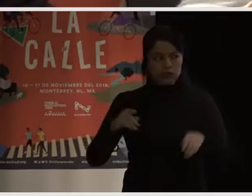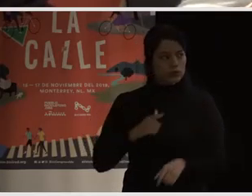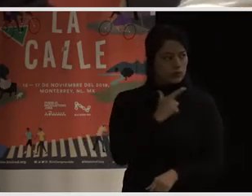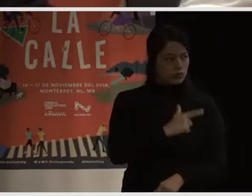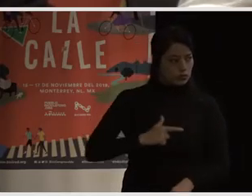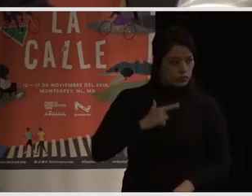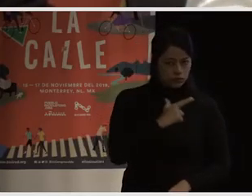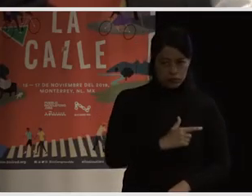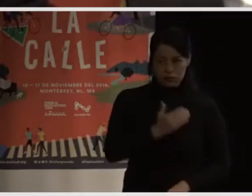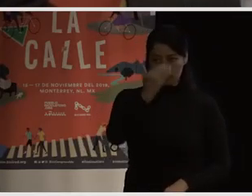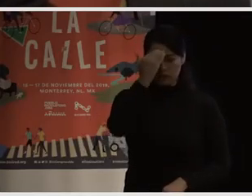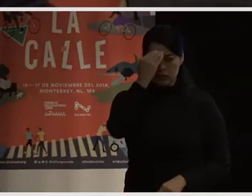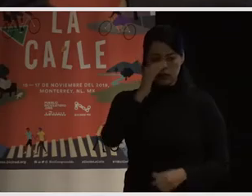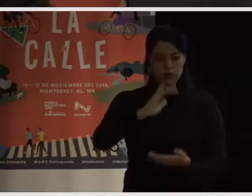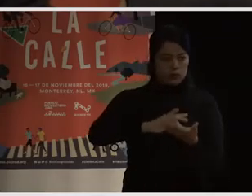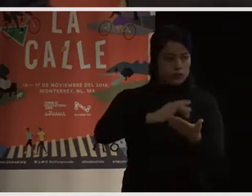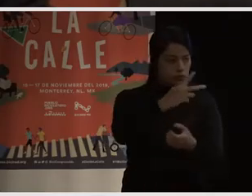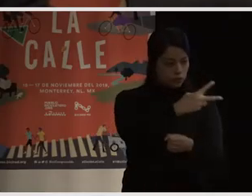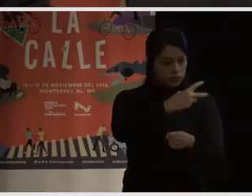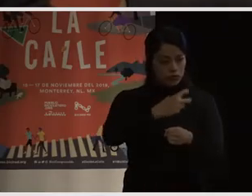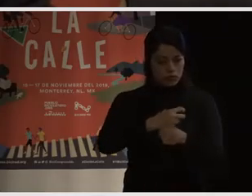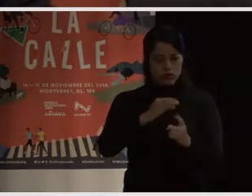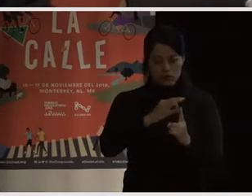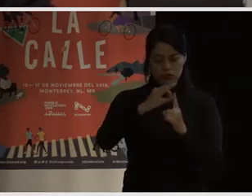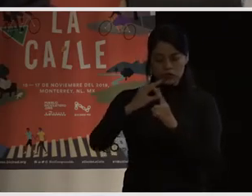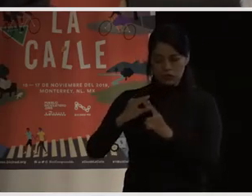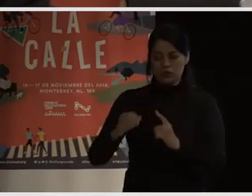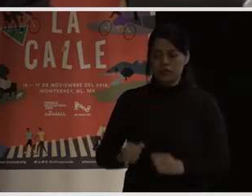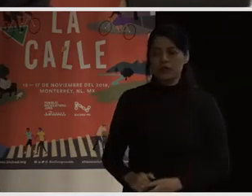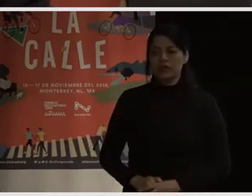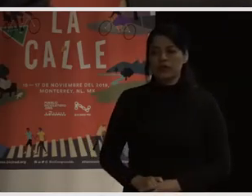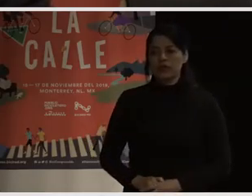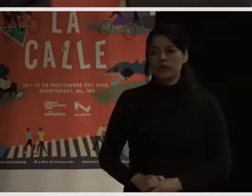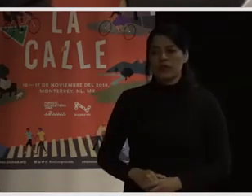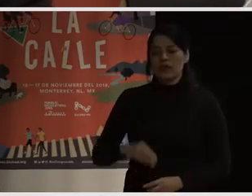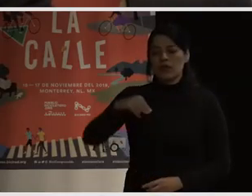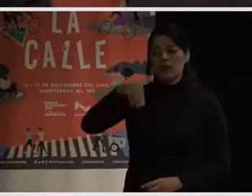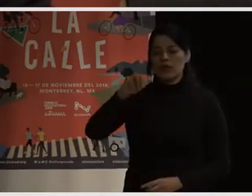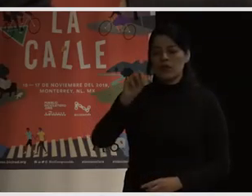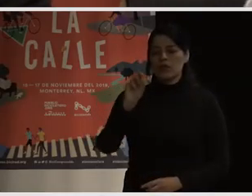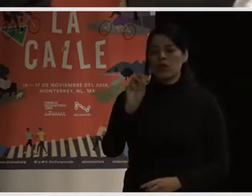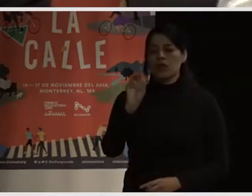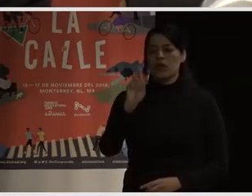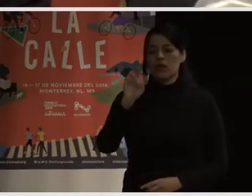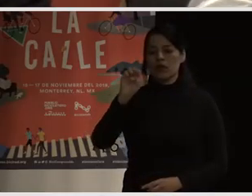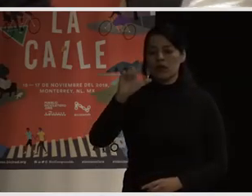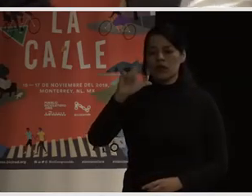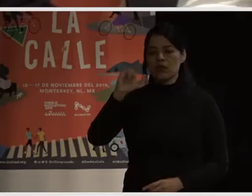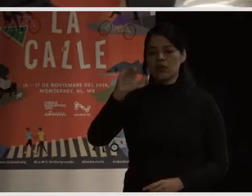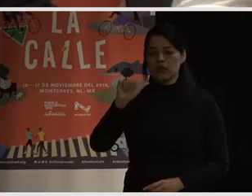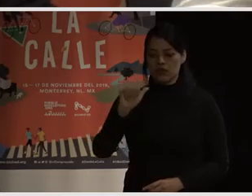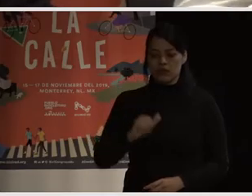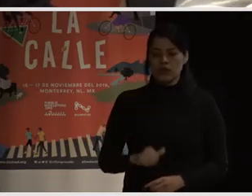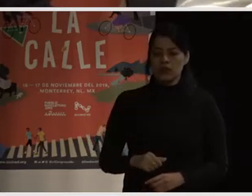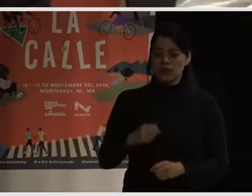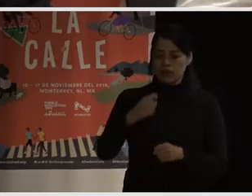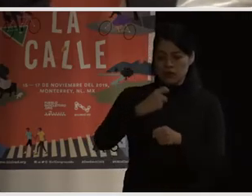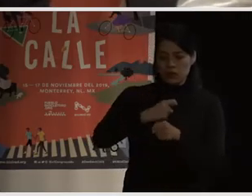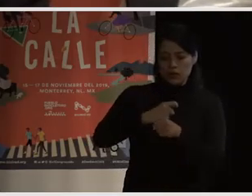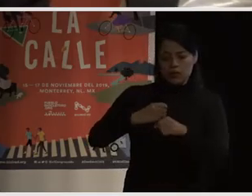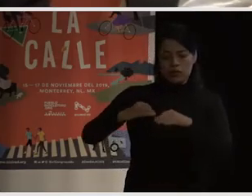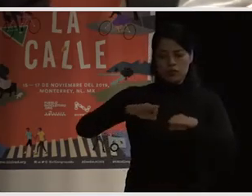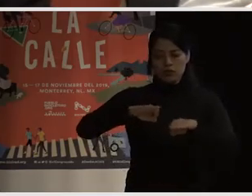conocerlos gracias por la invitación y de estar aquí presente entonces en morelia principalmente la primera tarea que tuvimos